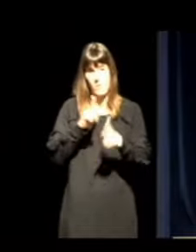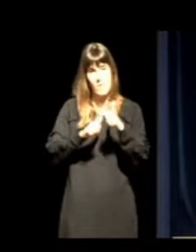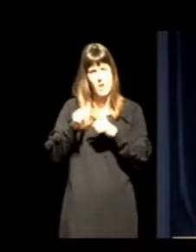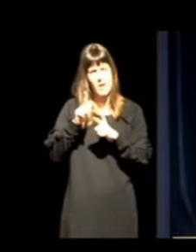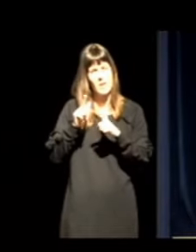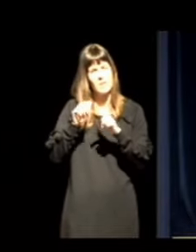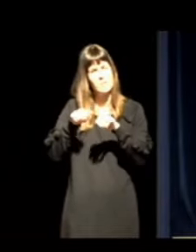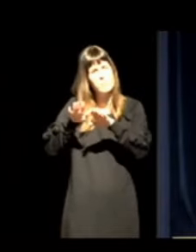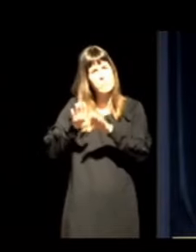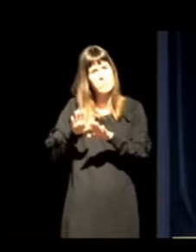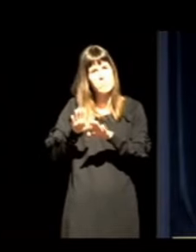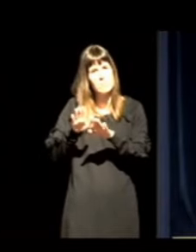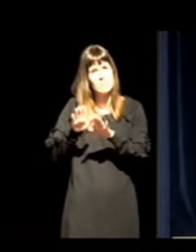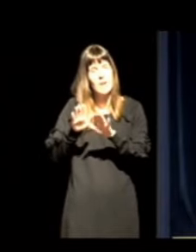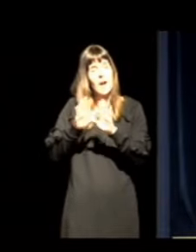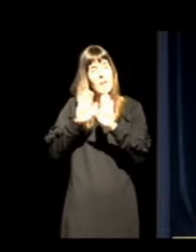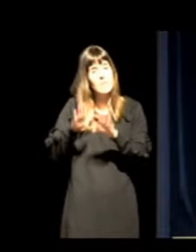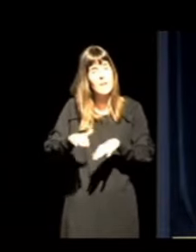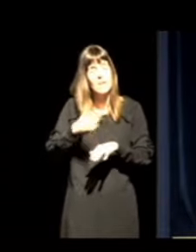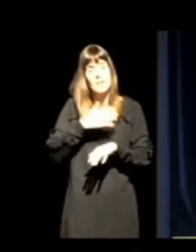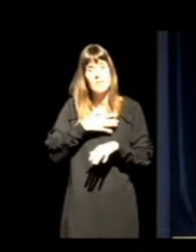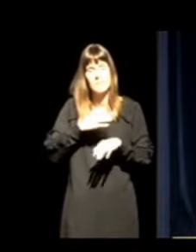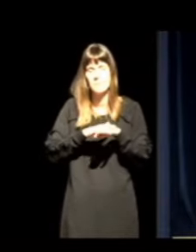para que las personas se transformen,